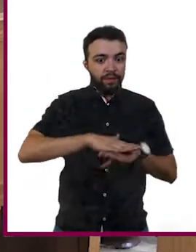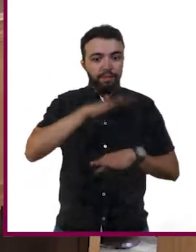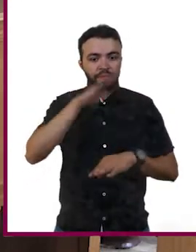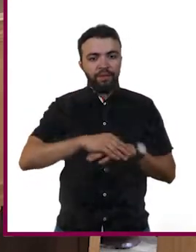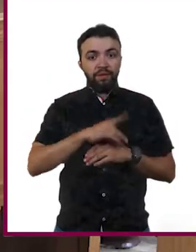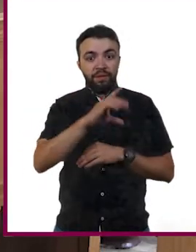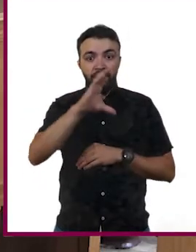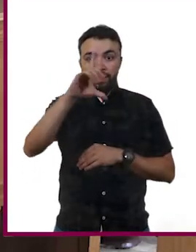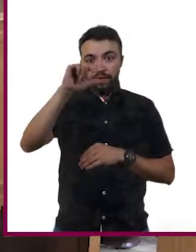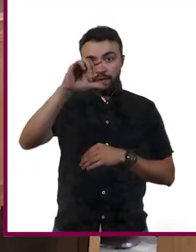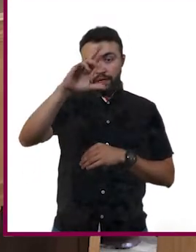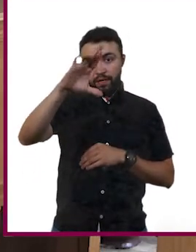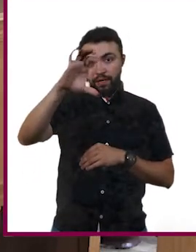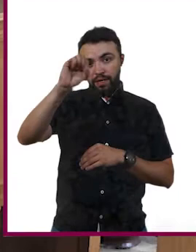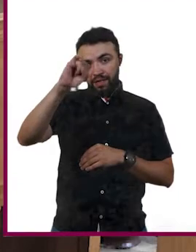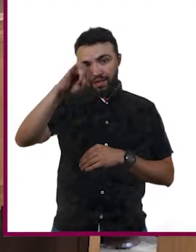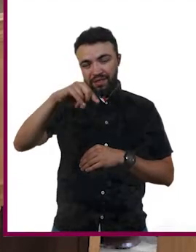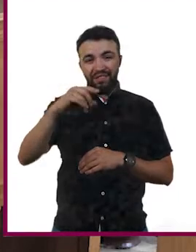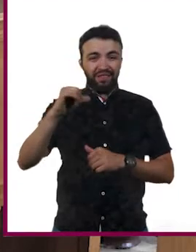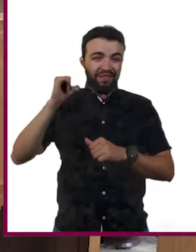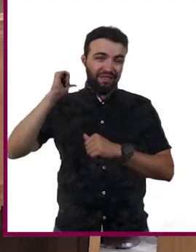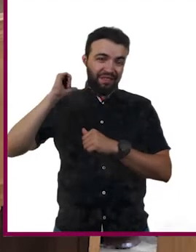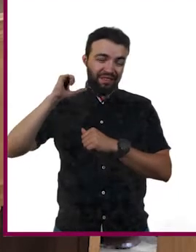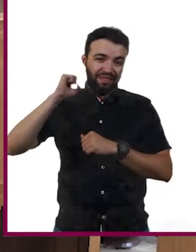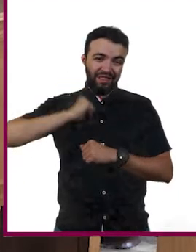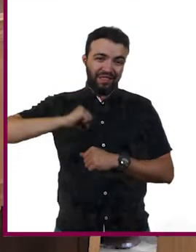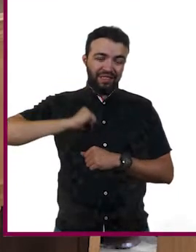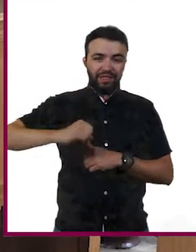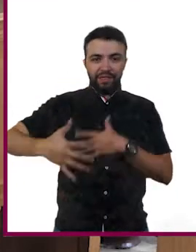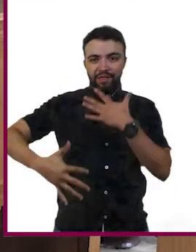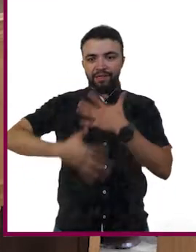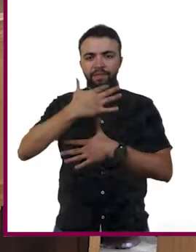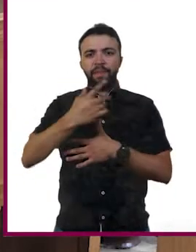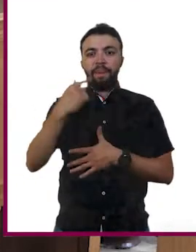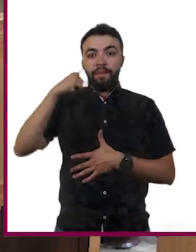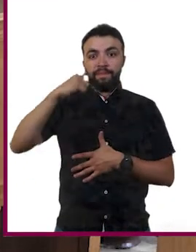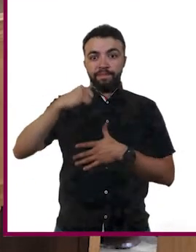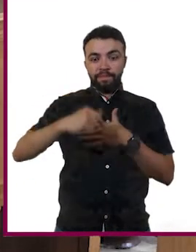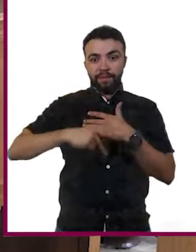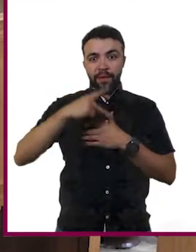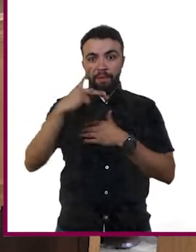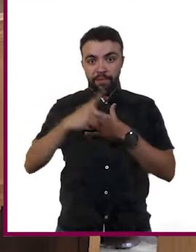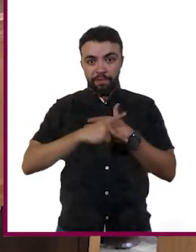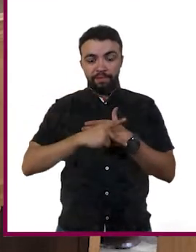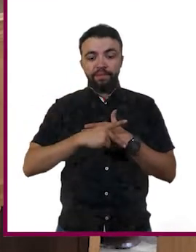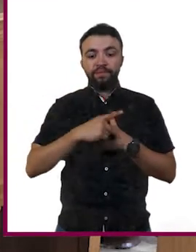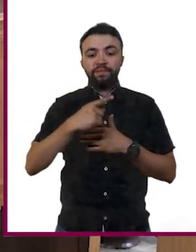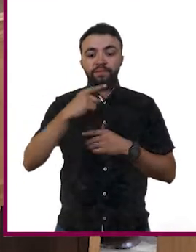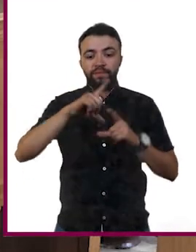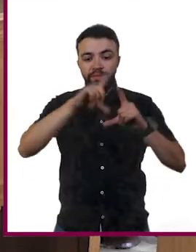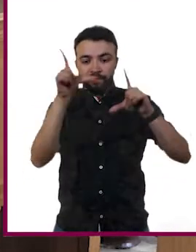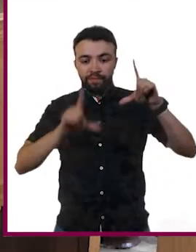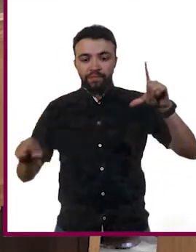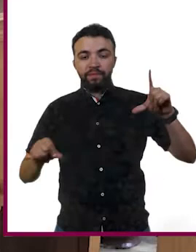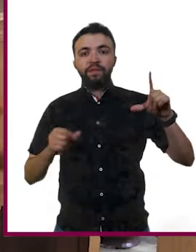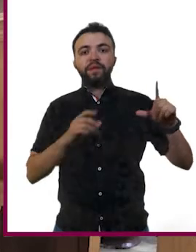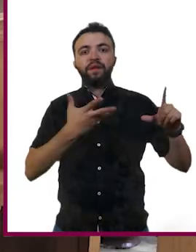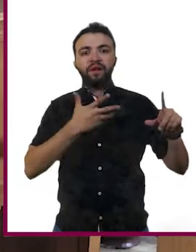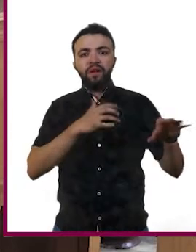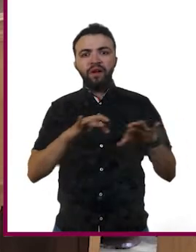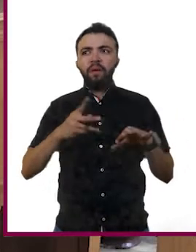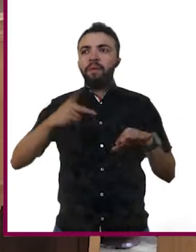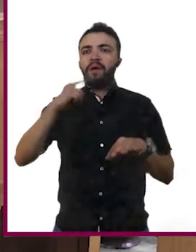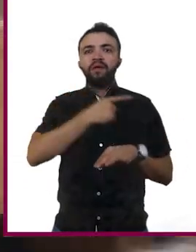un instrumento que existe desde el siglo XV y que en nuestro país durante el virreinato se tocó y se compusieron piezas para él, no es